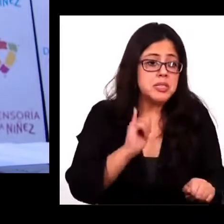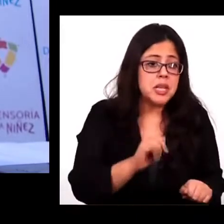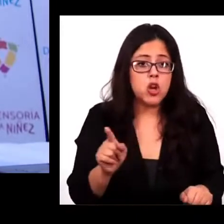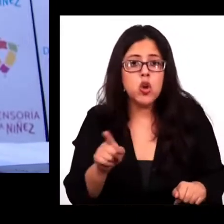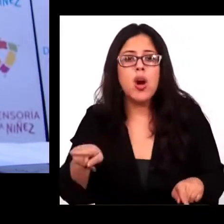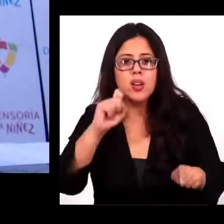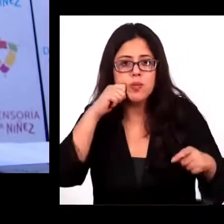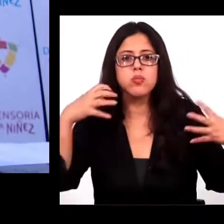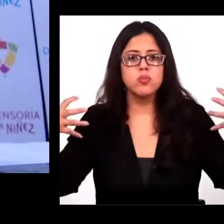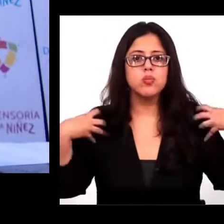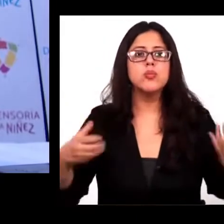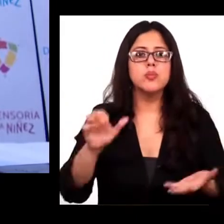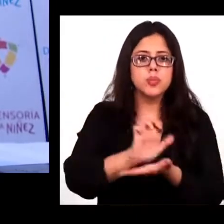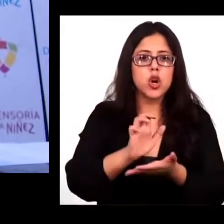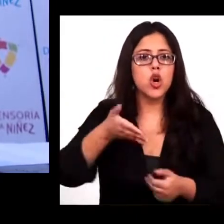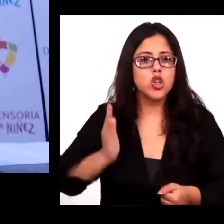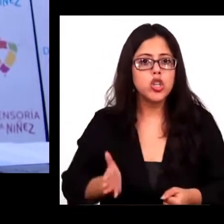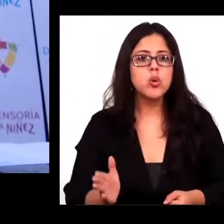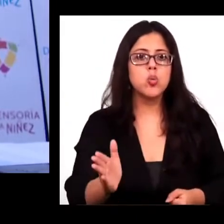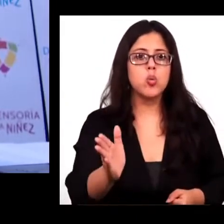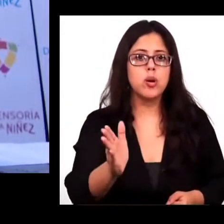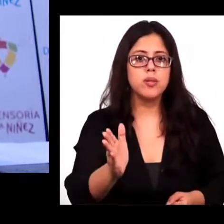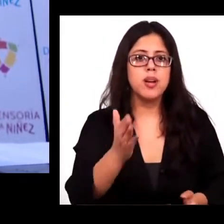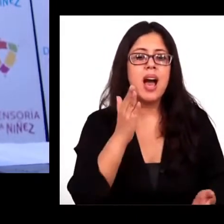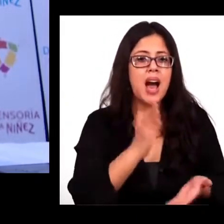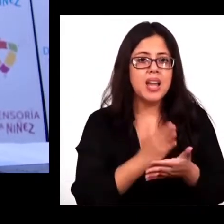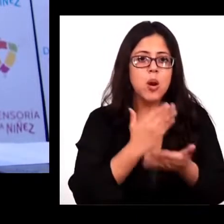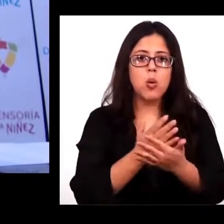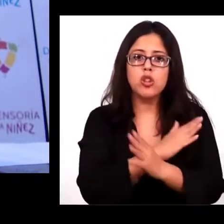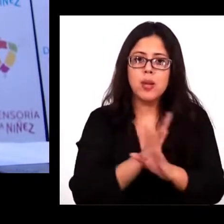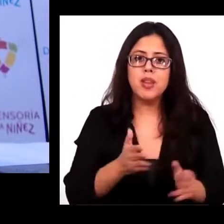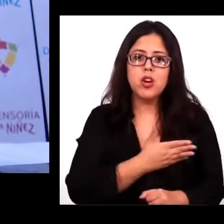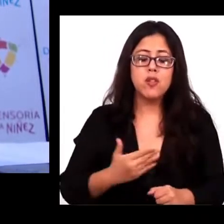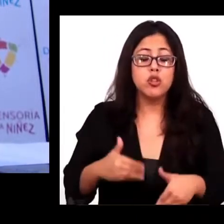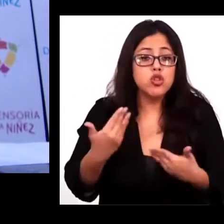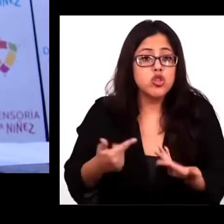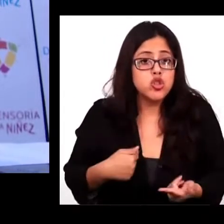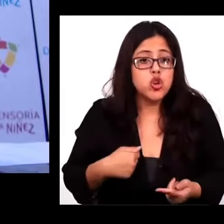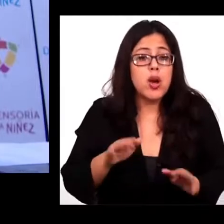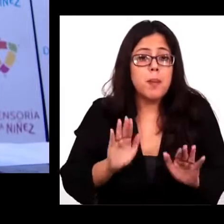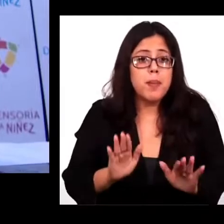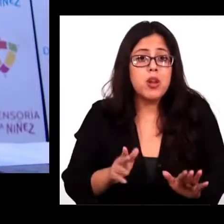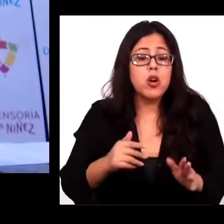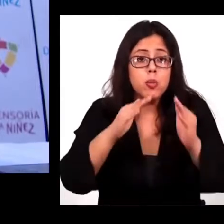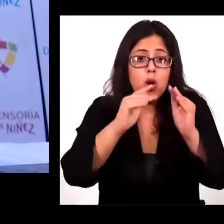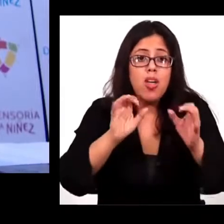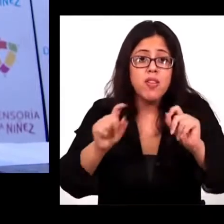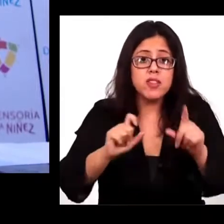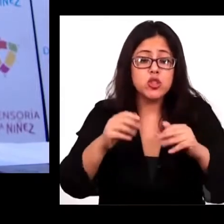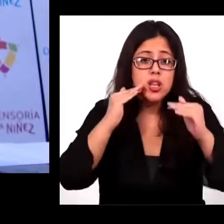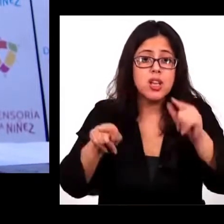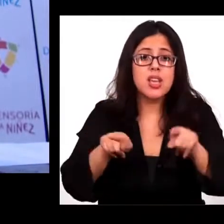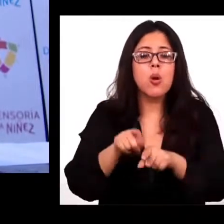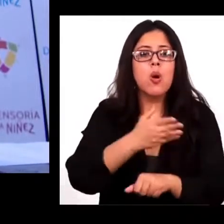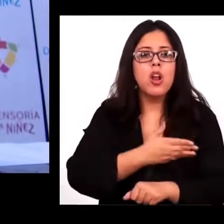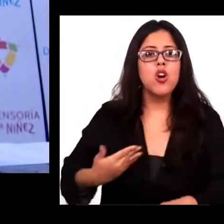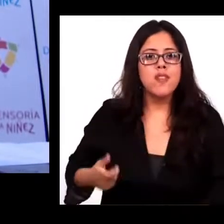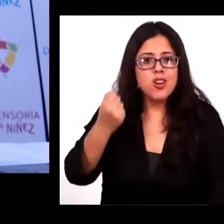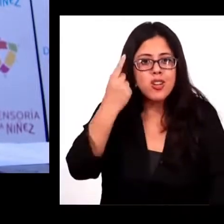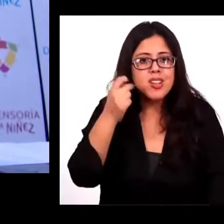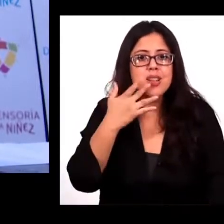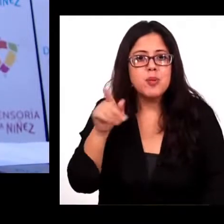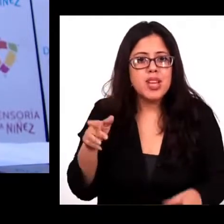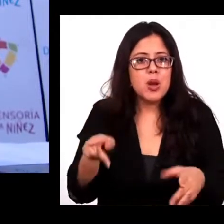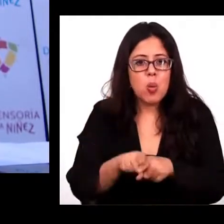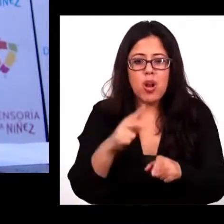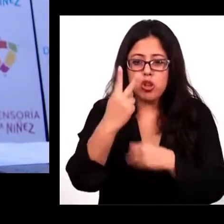del Estado sigue vigente hasta el último día del mandato y por lo tanto yo lo que espero como defensora de la niñez es que el gobierno entienda, más allá de que han pasado 2 años